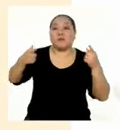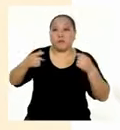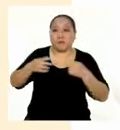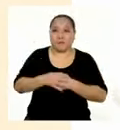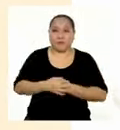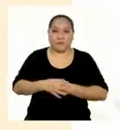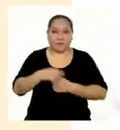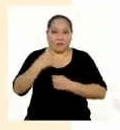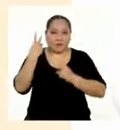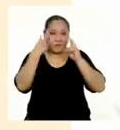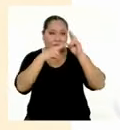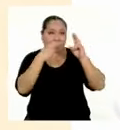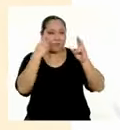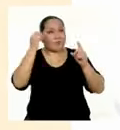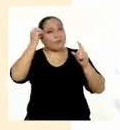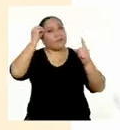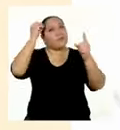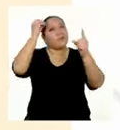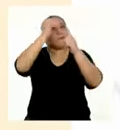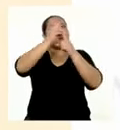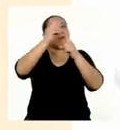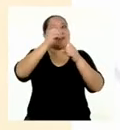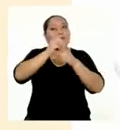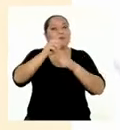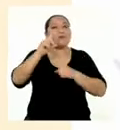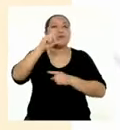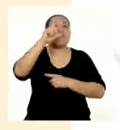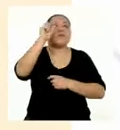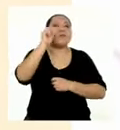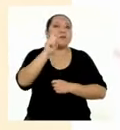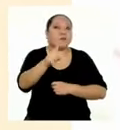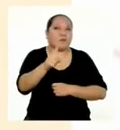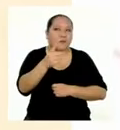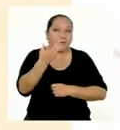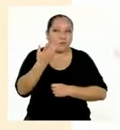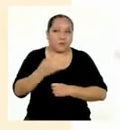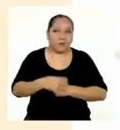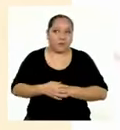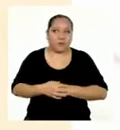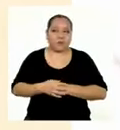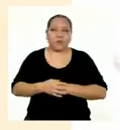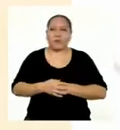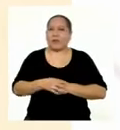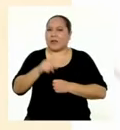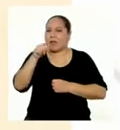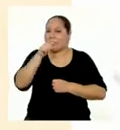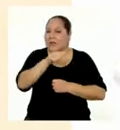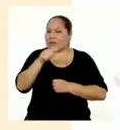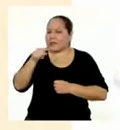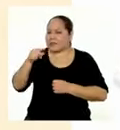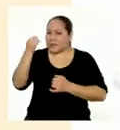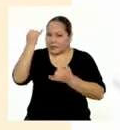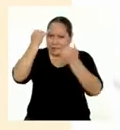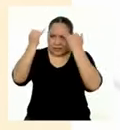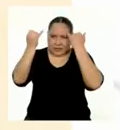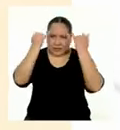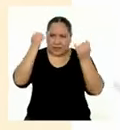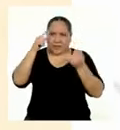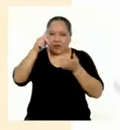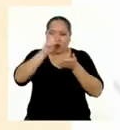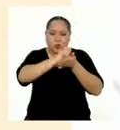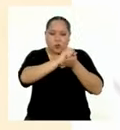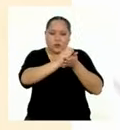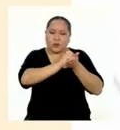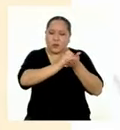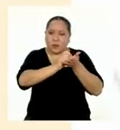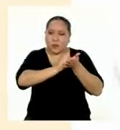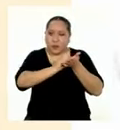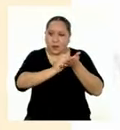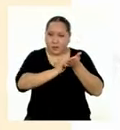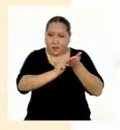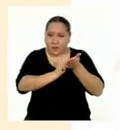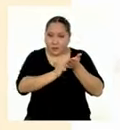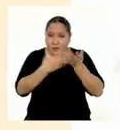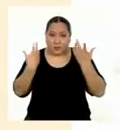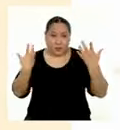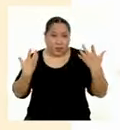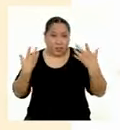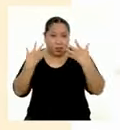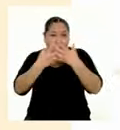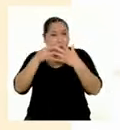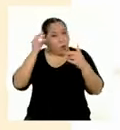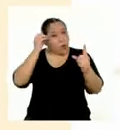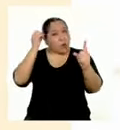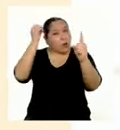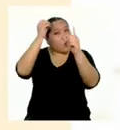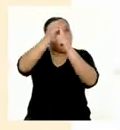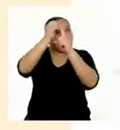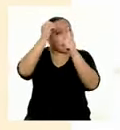poder revisar el propósito, la pregunta, ¿las ideas que desarrollo a lo largo de mi texto se